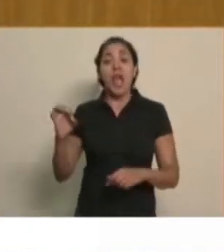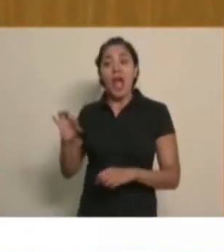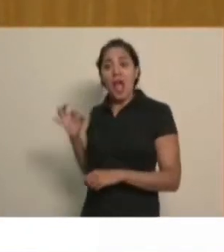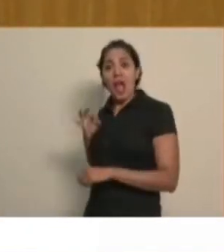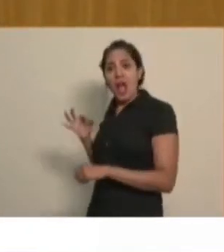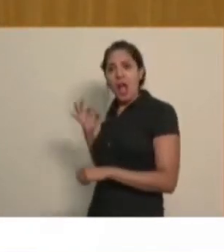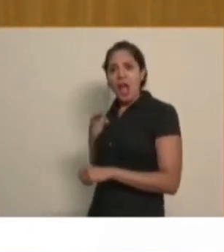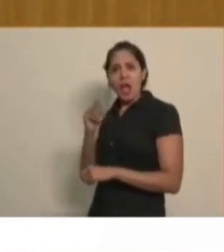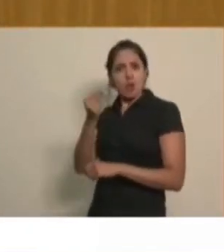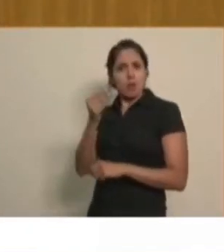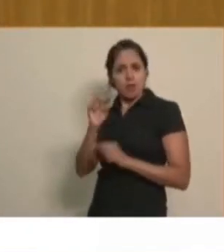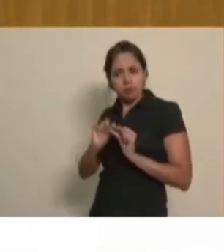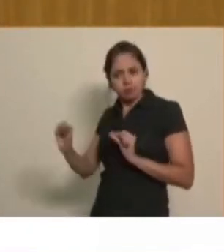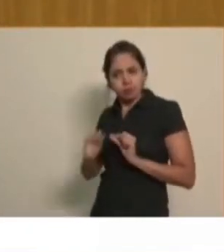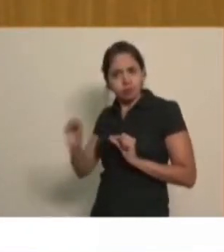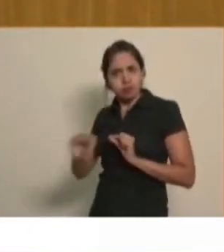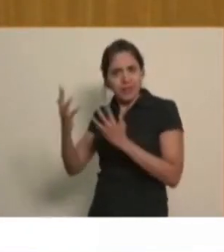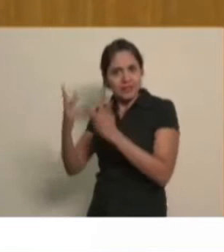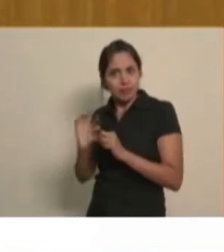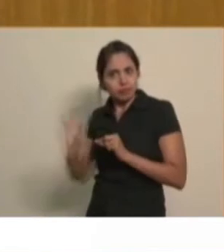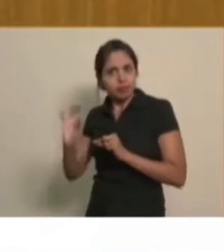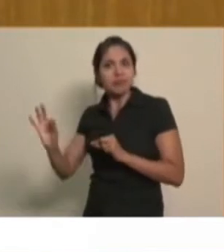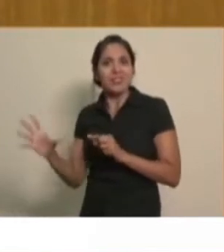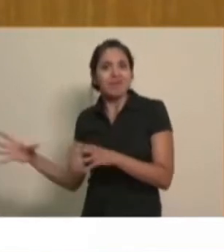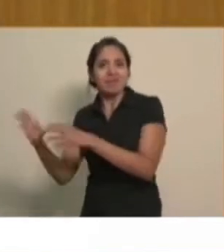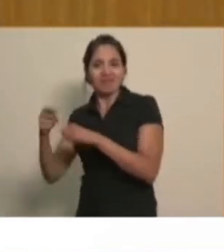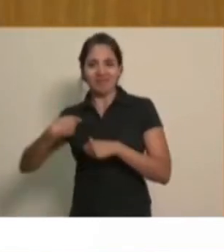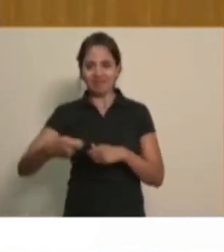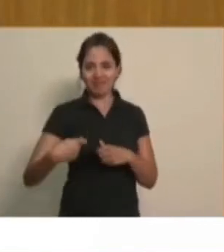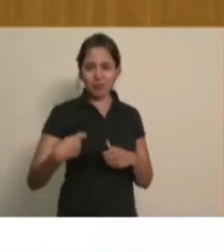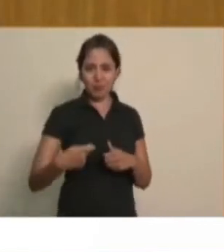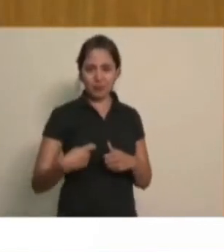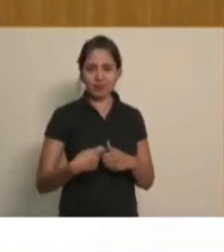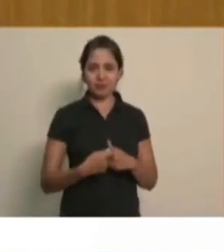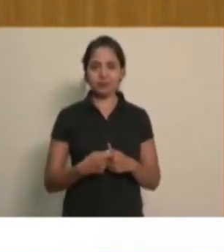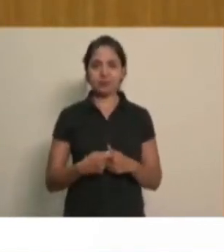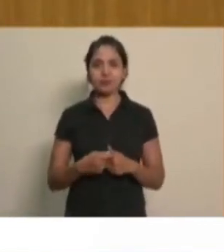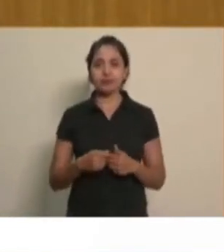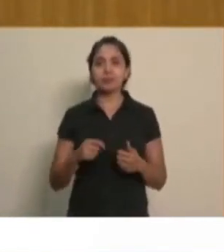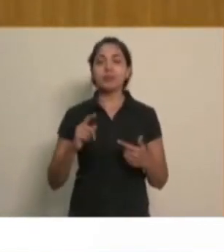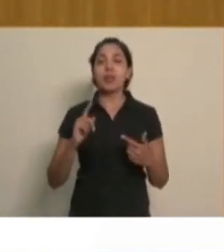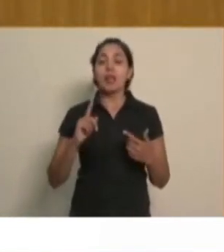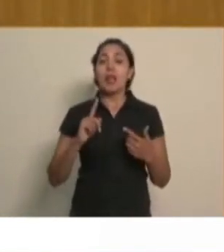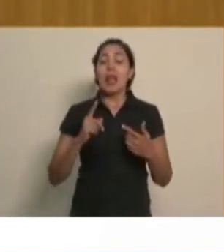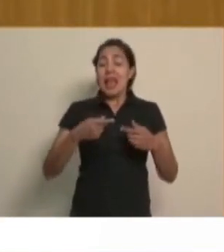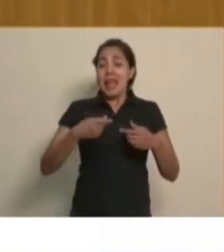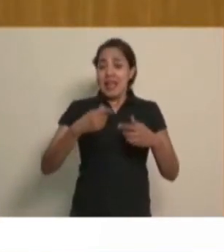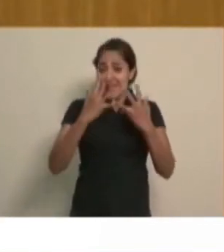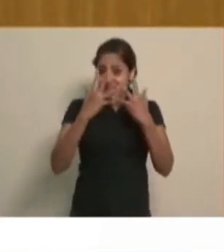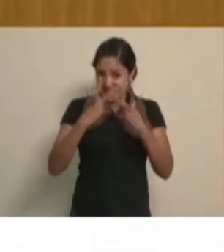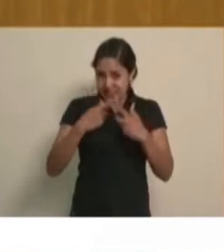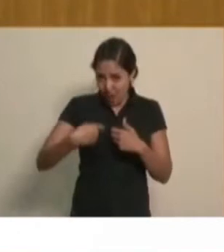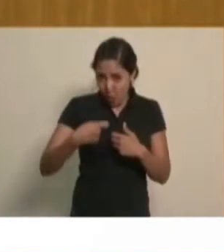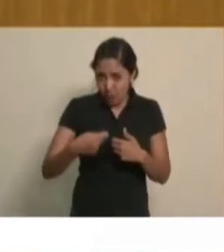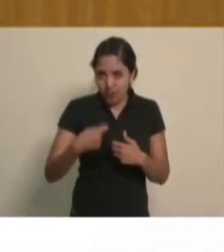sistema, porque es lo que asegura la solidaridad intergeneracional. Los sistemas previsionales están en crisis en todo el